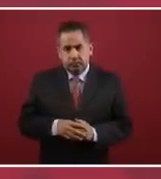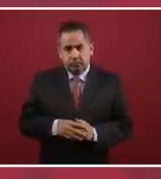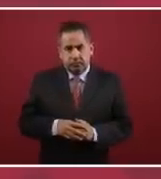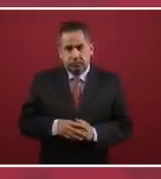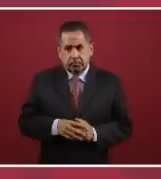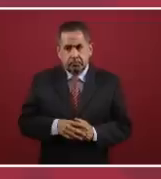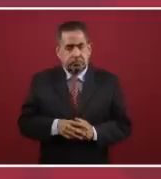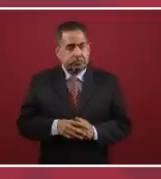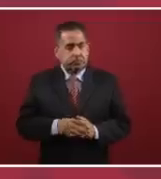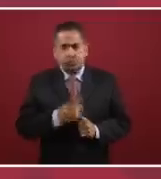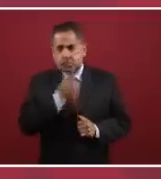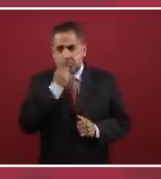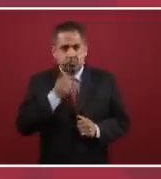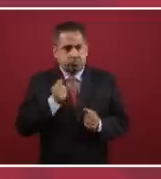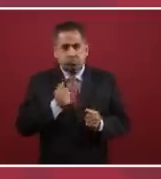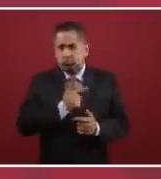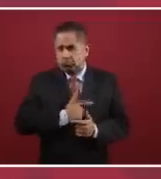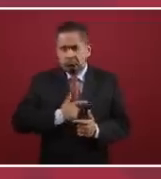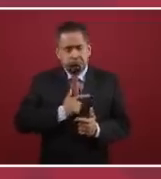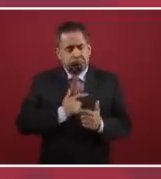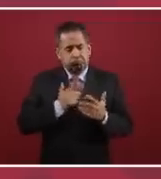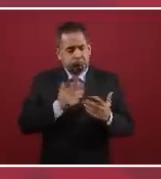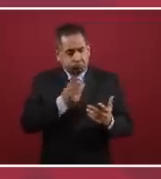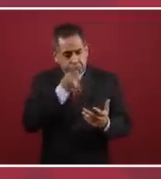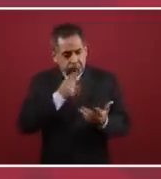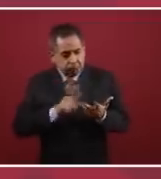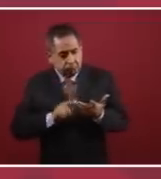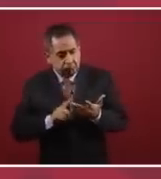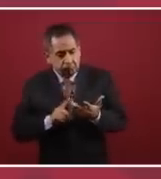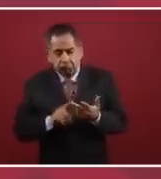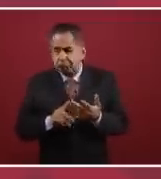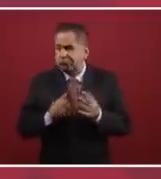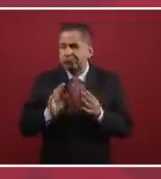dio mucho gusto que